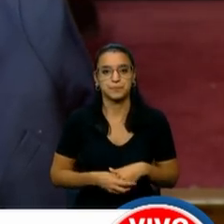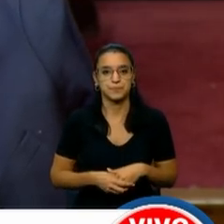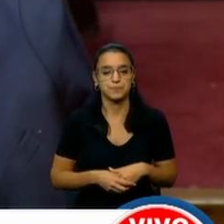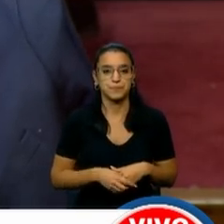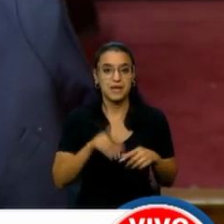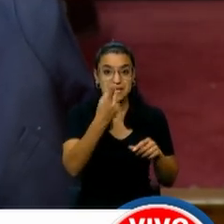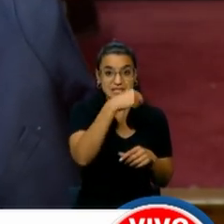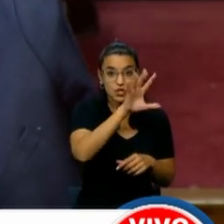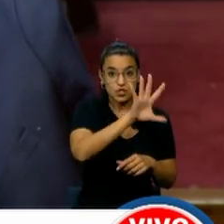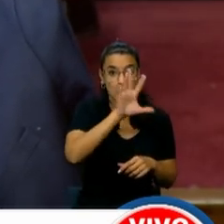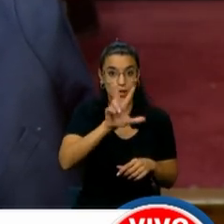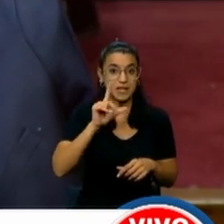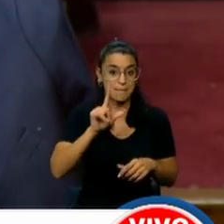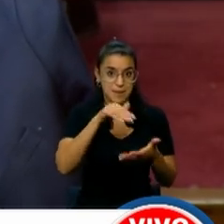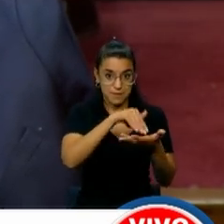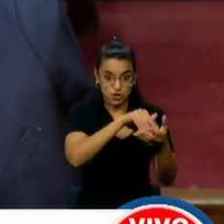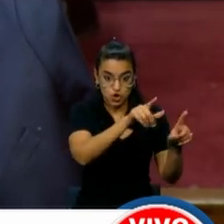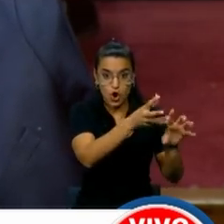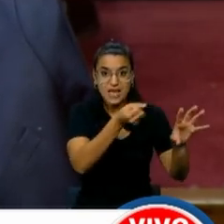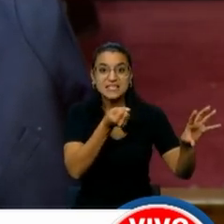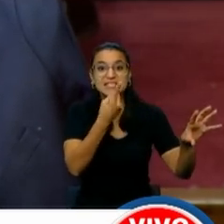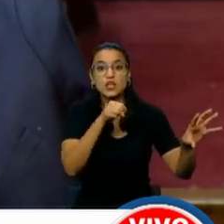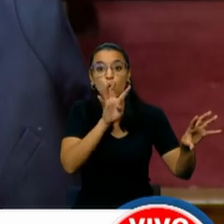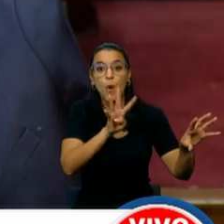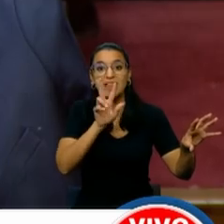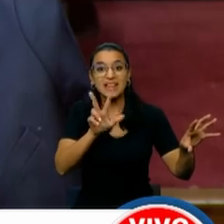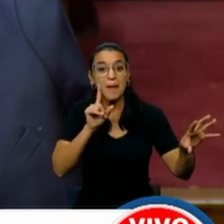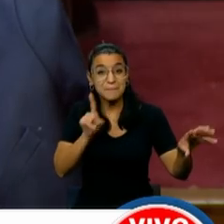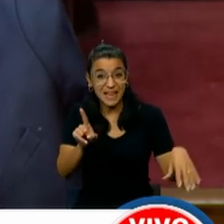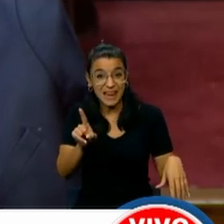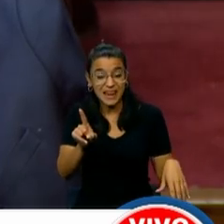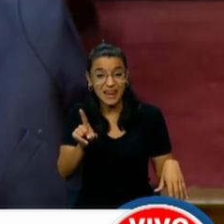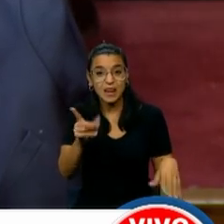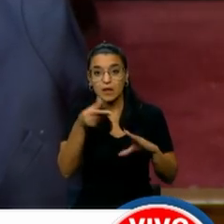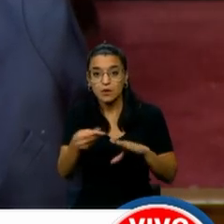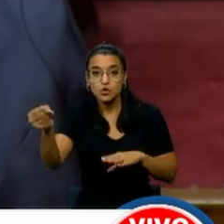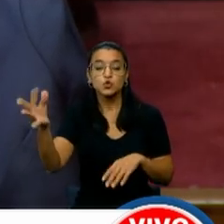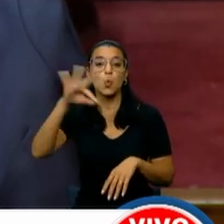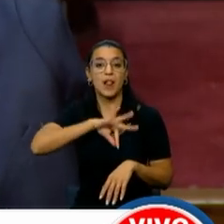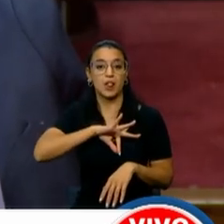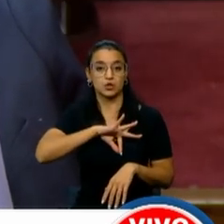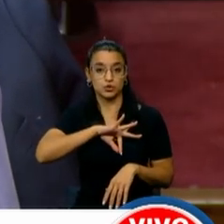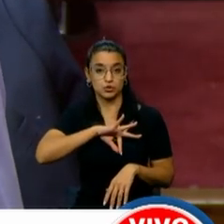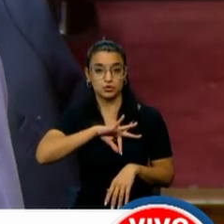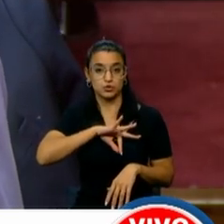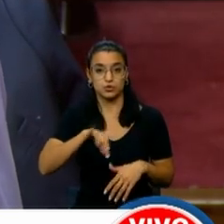de esos 153 mil millones 143 mil van para sueldos